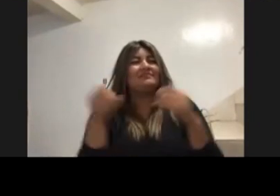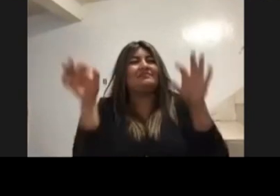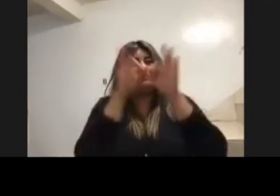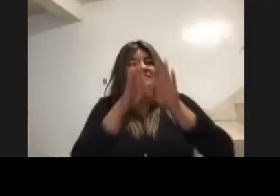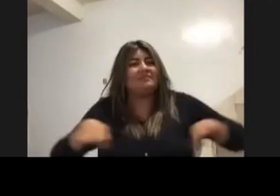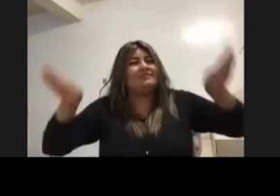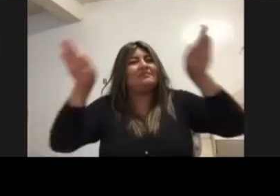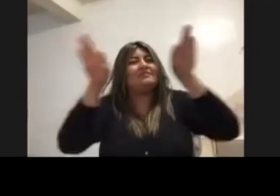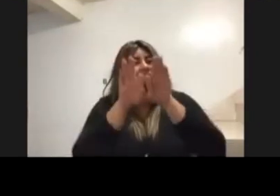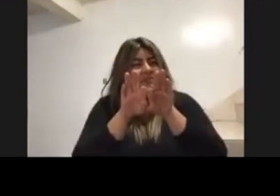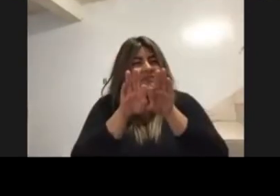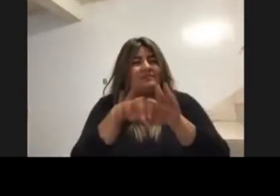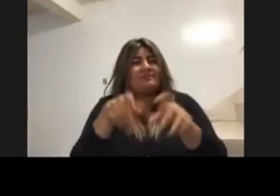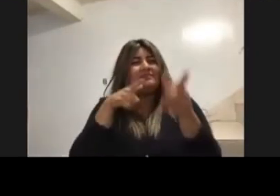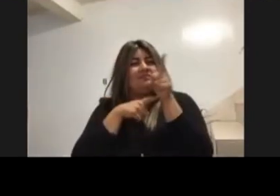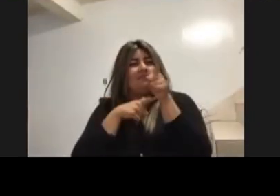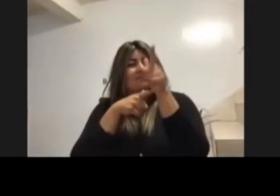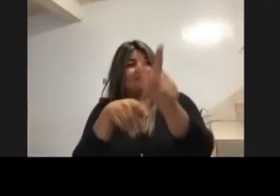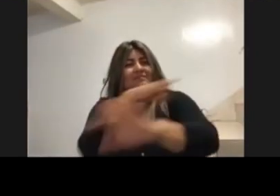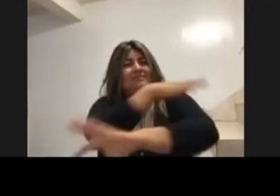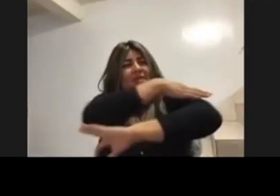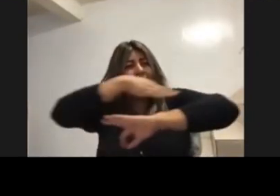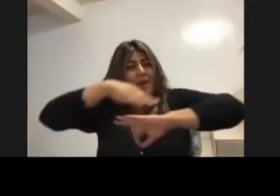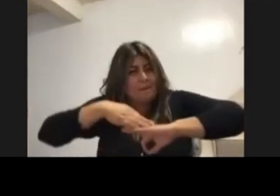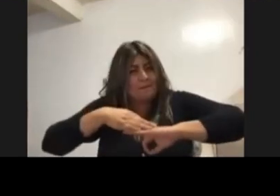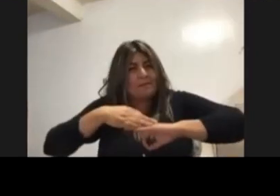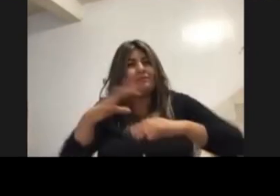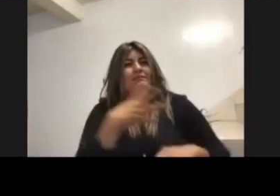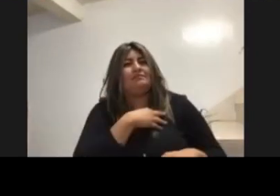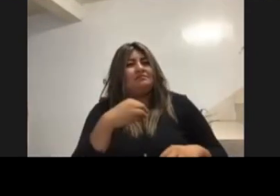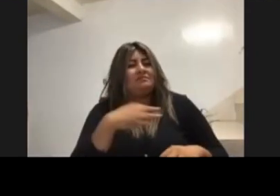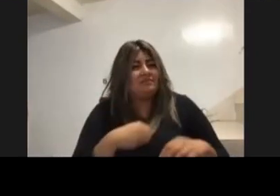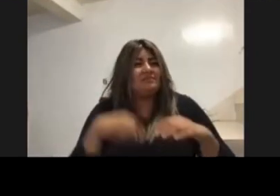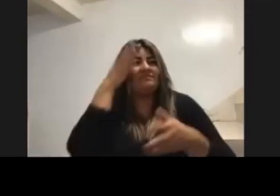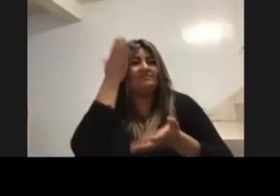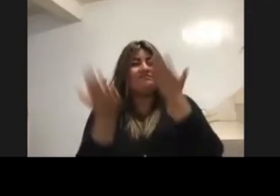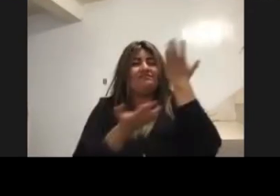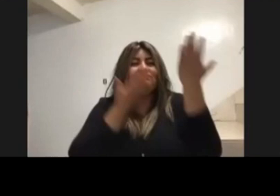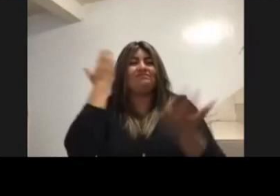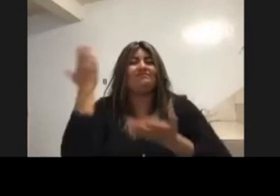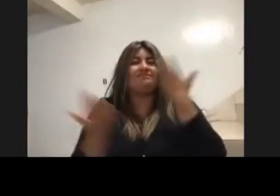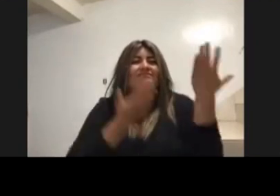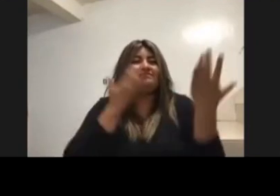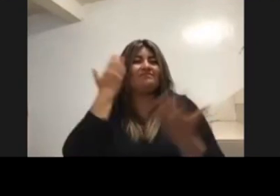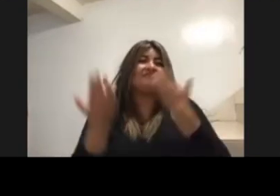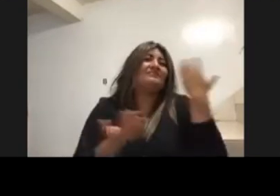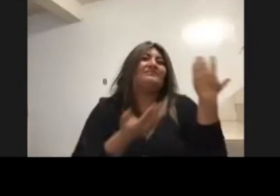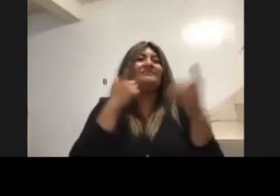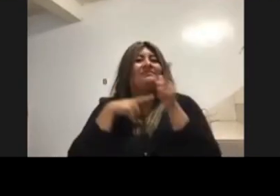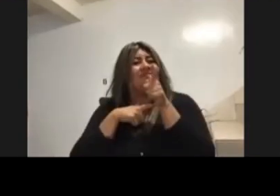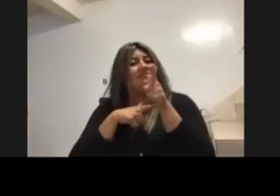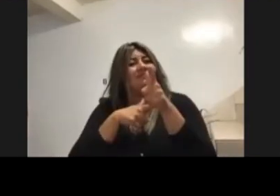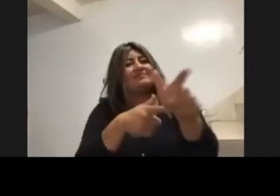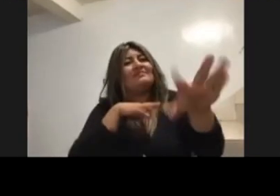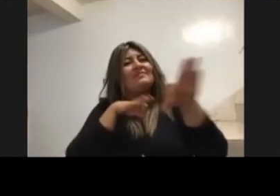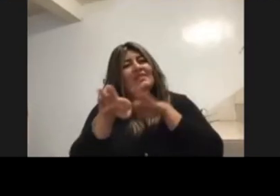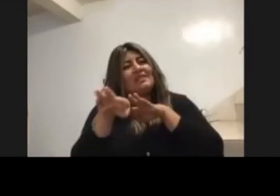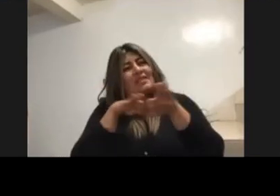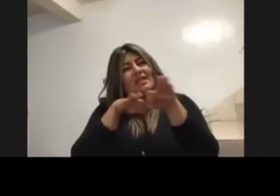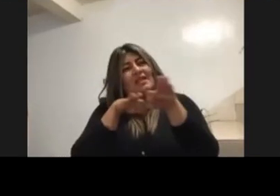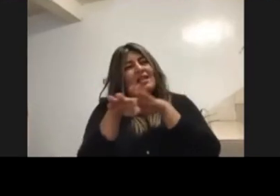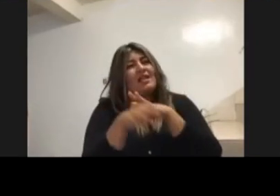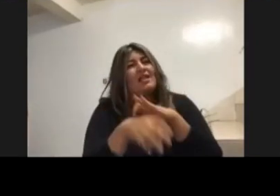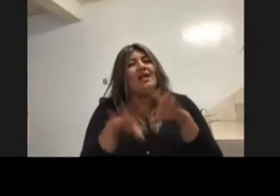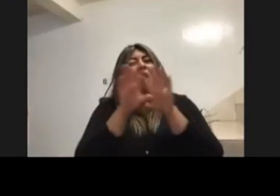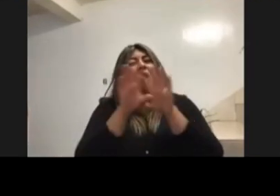familia o del estudiante que opte por un servicio escolarizado, que se ve desde esta mirada, se ve como un espacio, pues tal vez que no